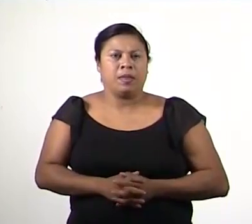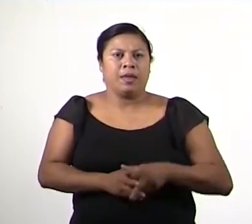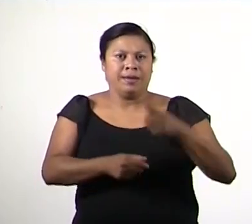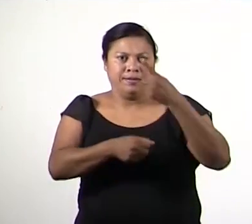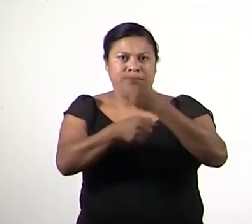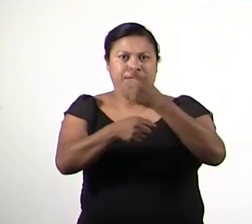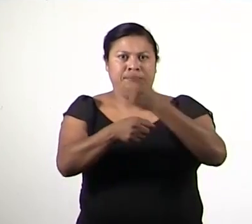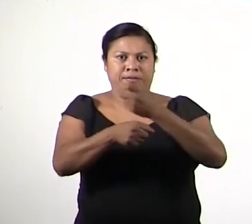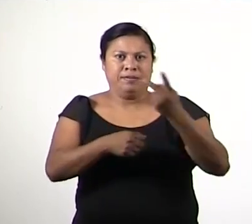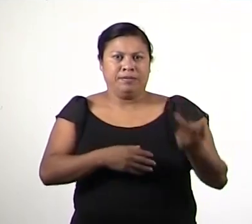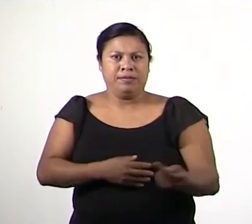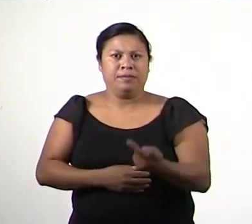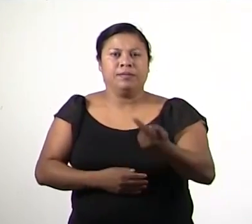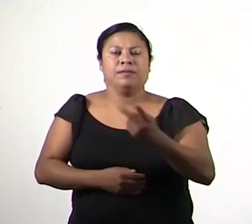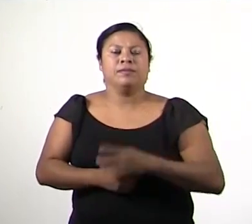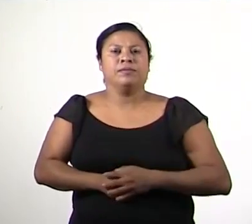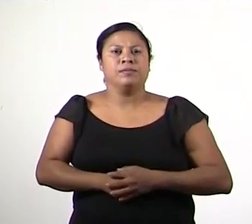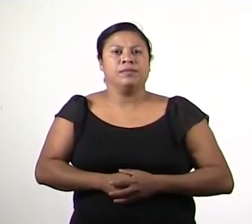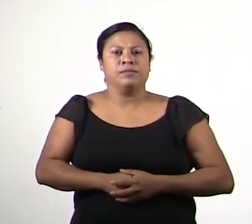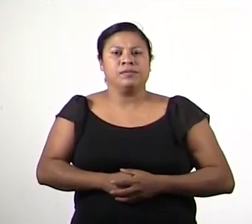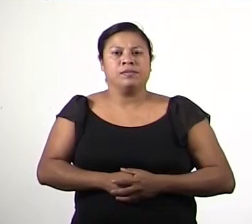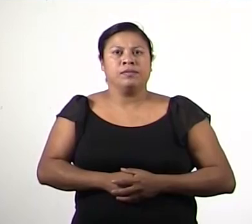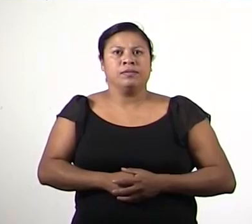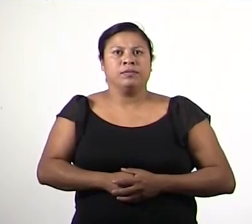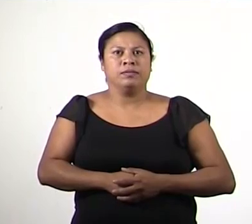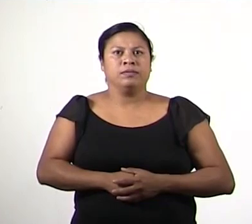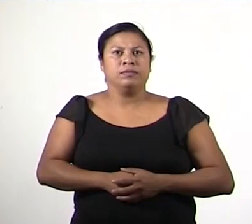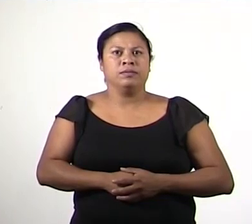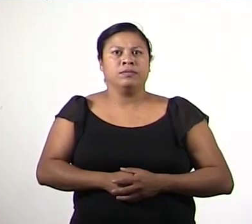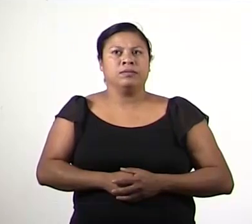La primera es: